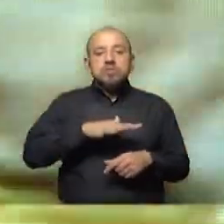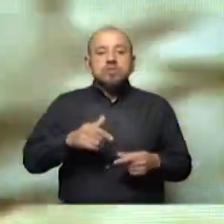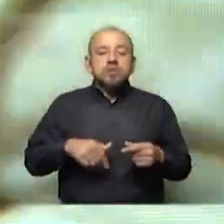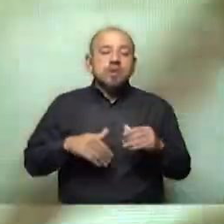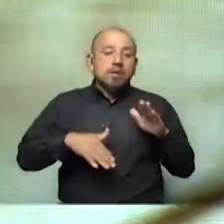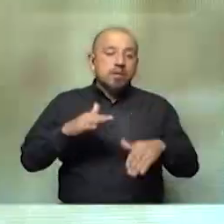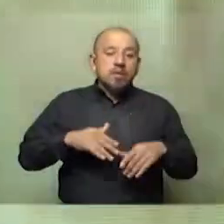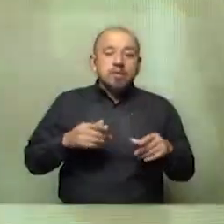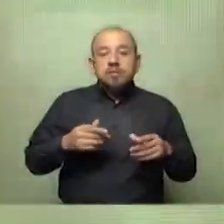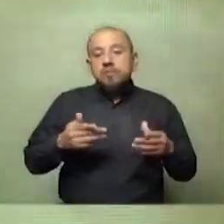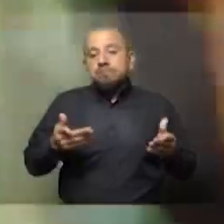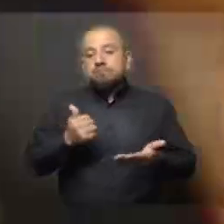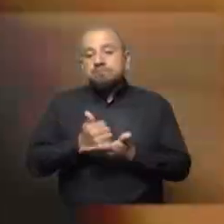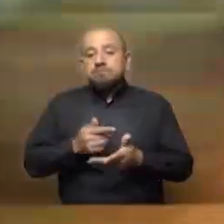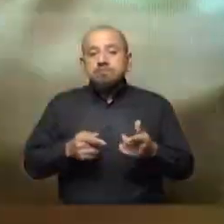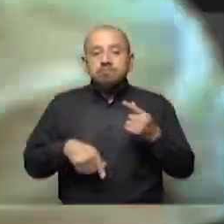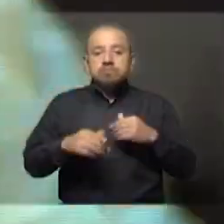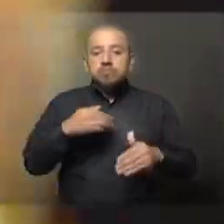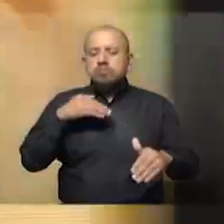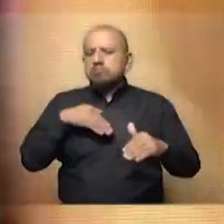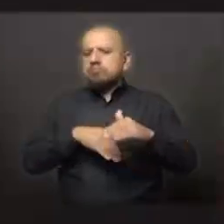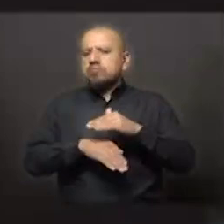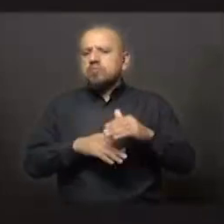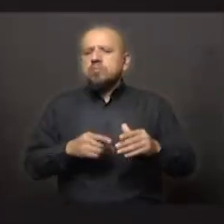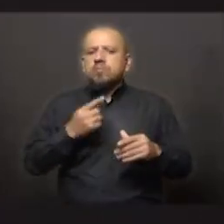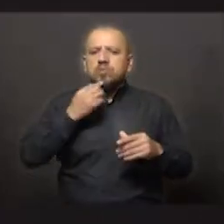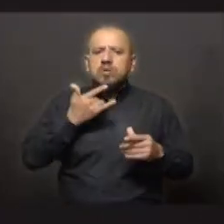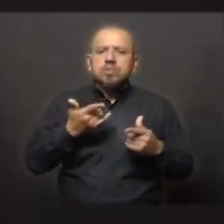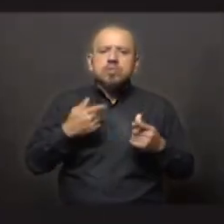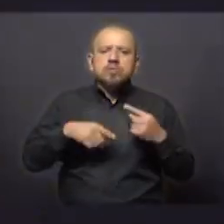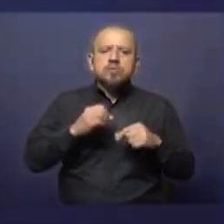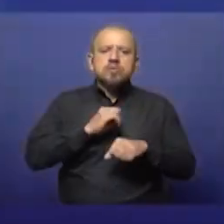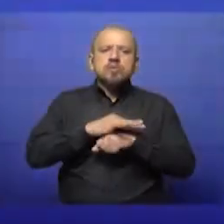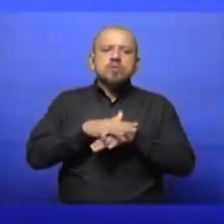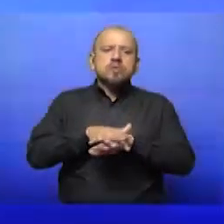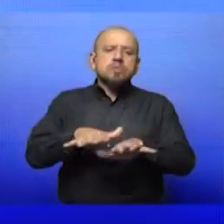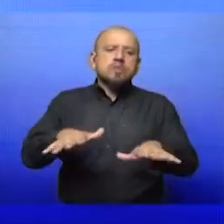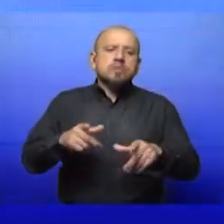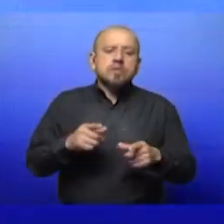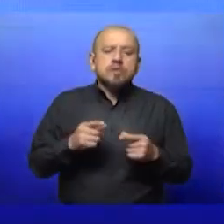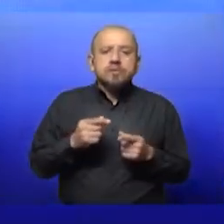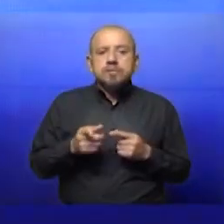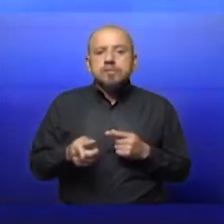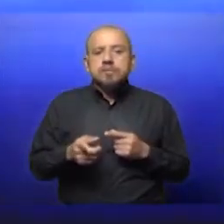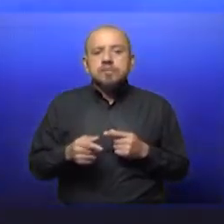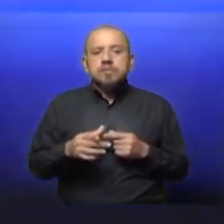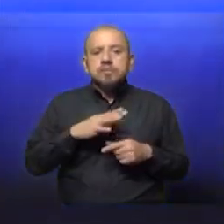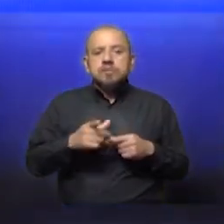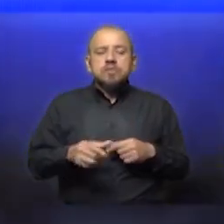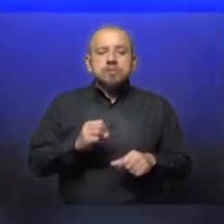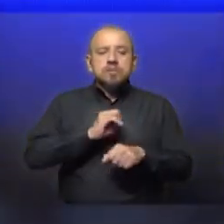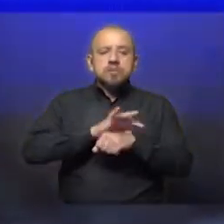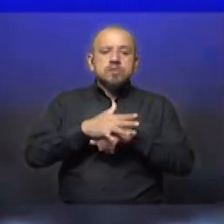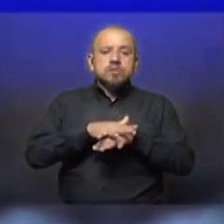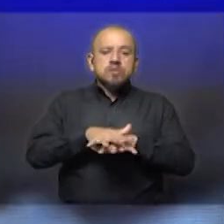veces están ahí pero de forma muy subterránea y que por ejemplo en la pandemia explotarnos no O sea la lo que sucedió en la